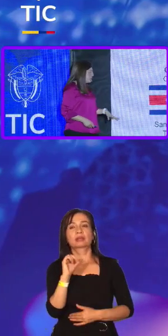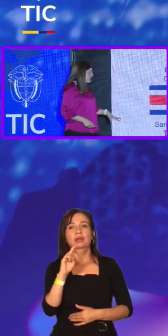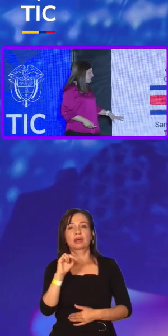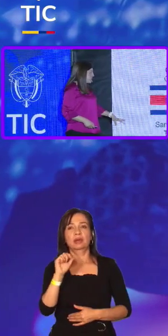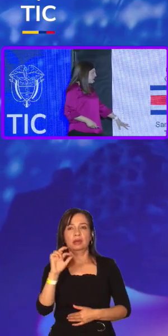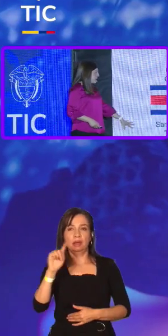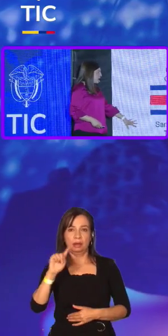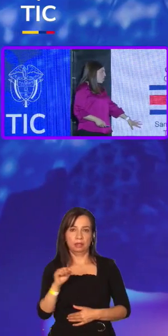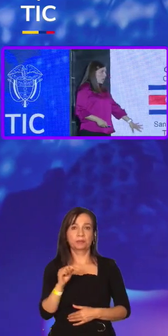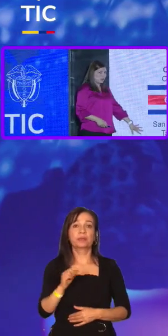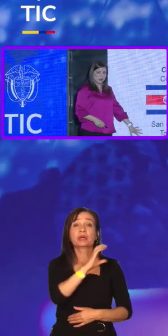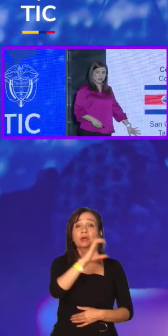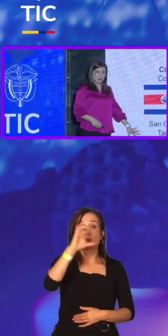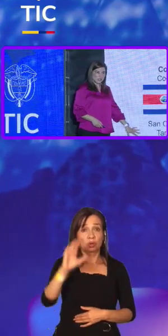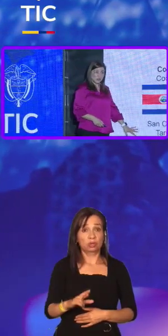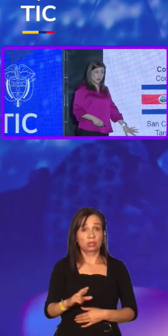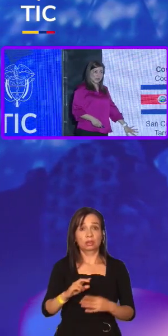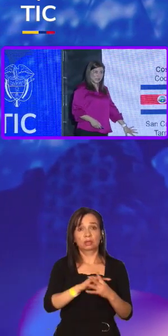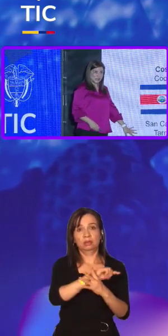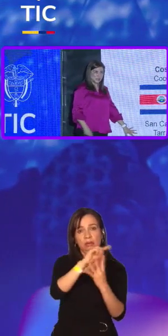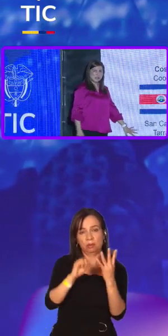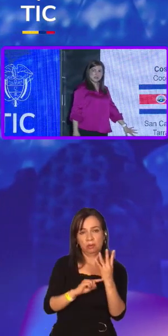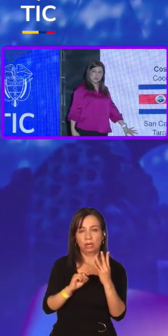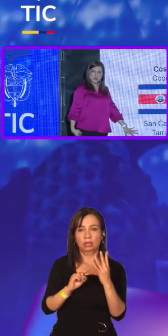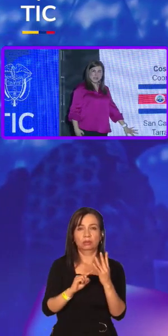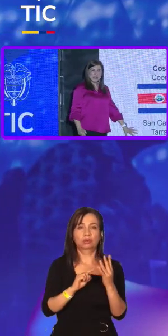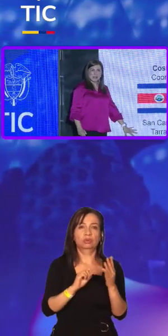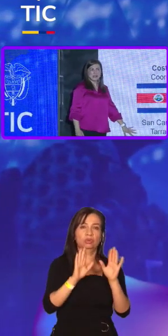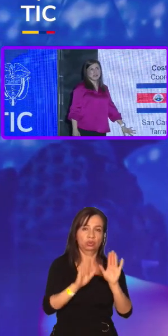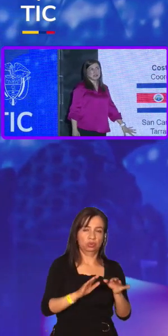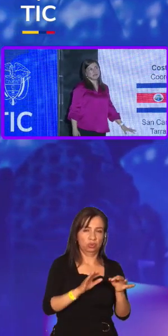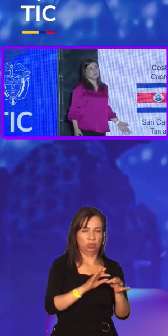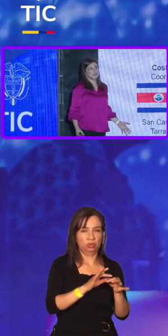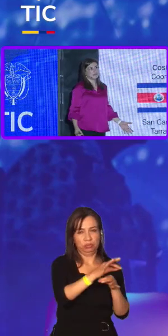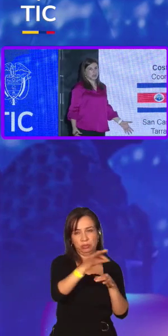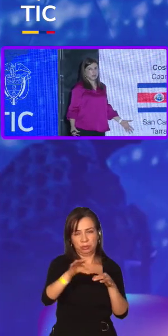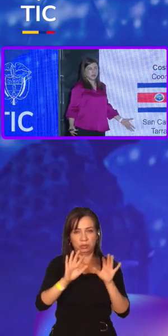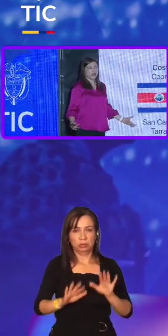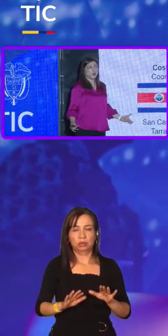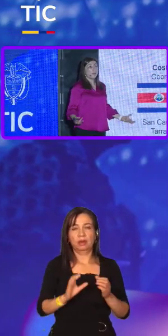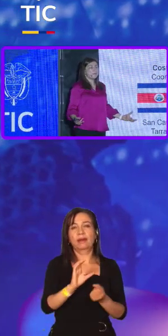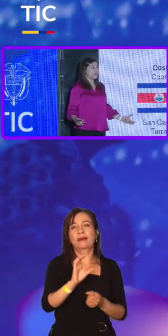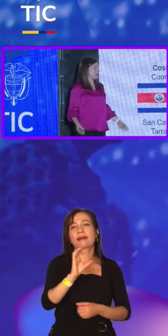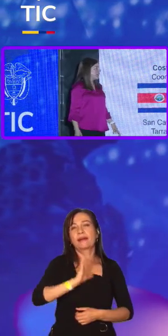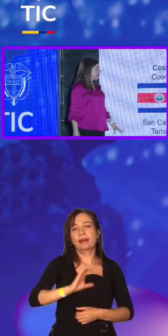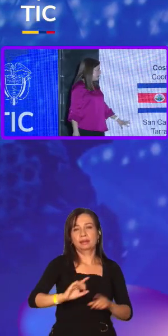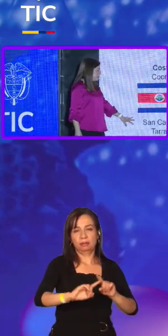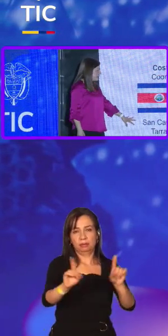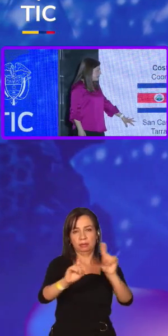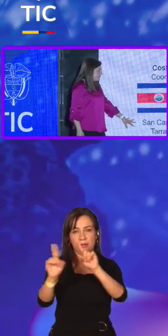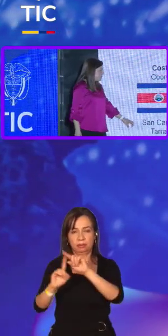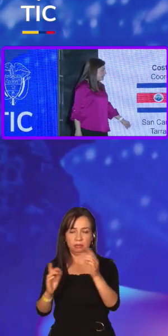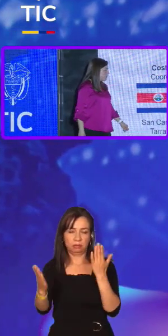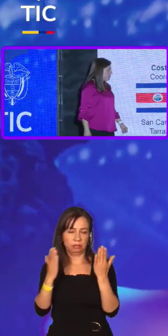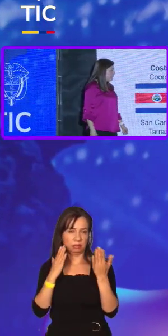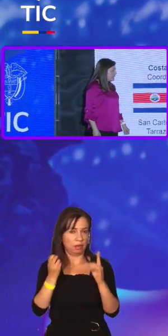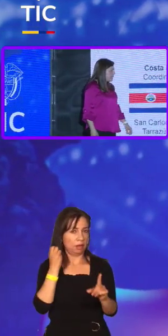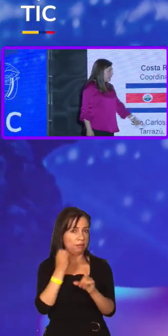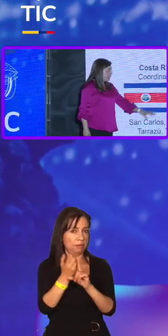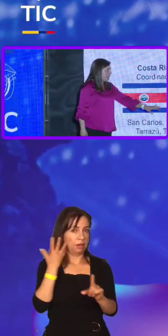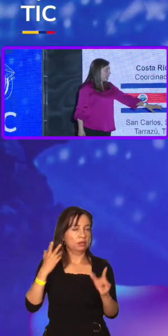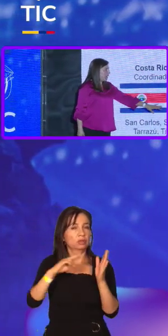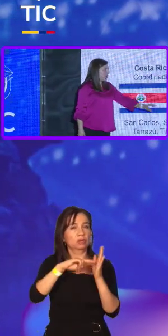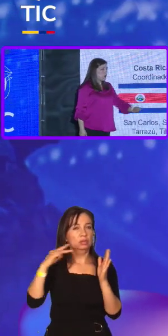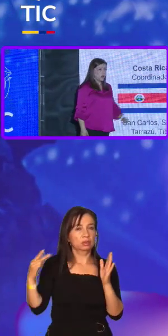Canarias. Escogimos en Costa Rica 4 cantones con características muy diferentes para poder comparar el impacto de